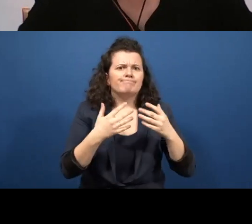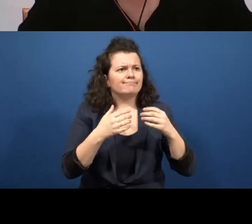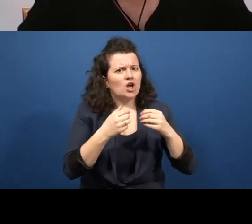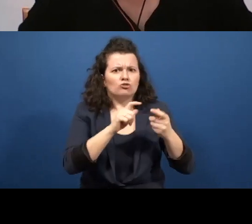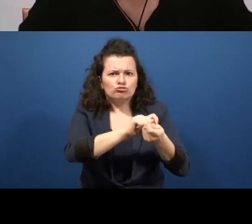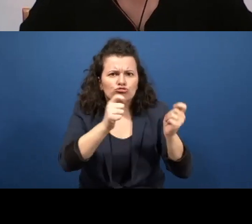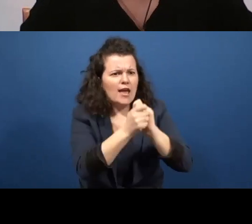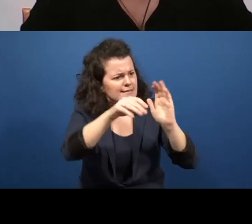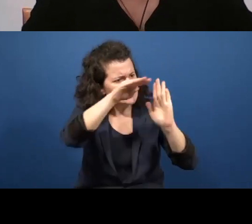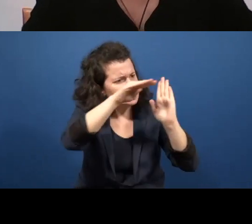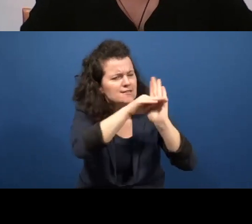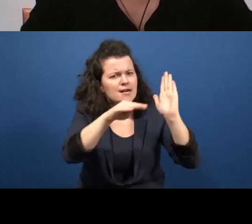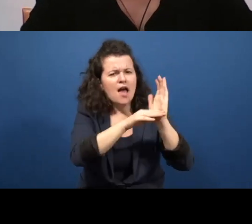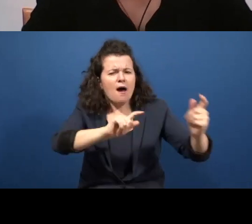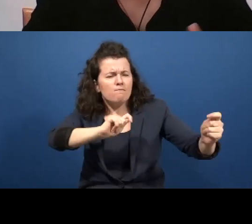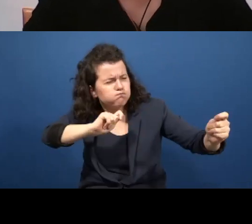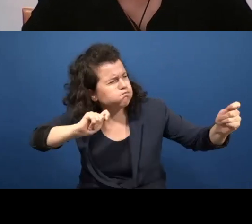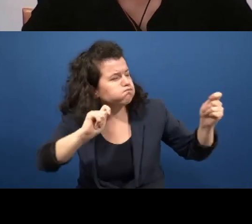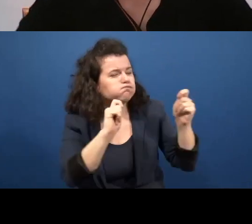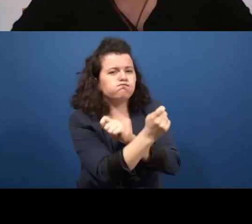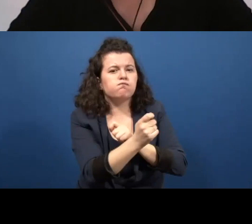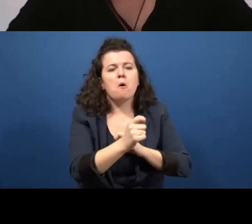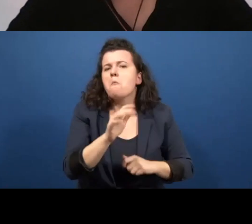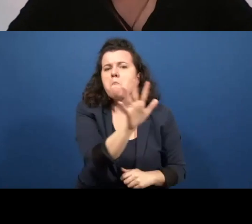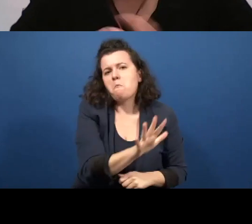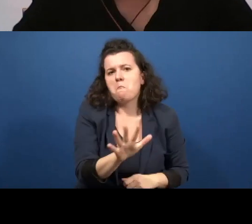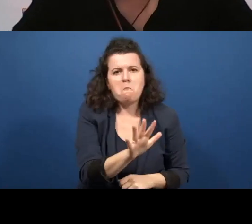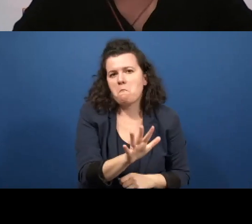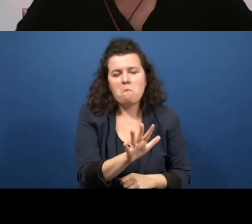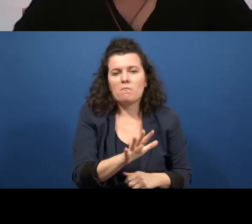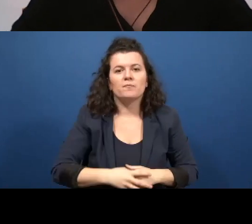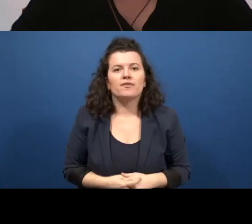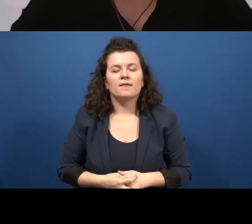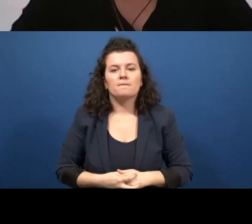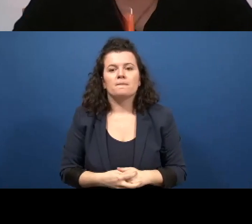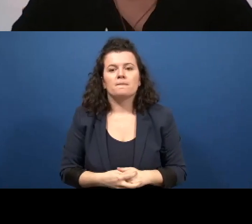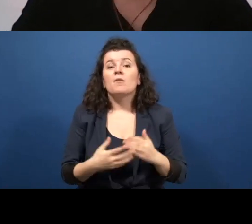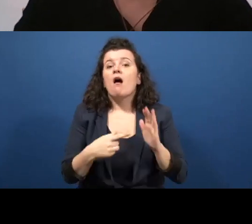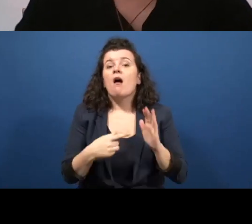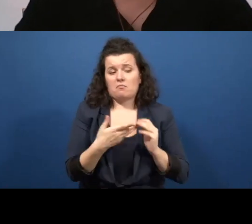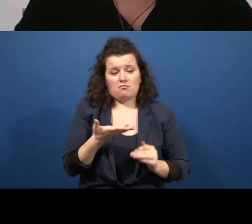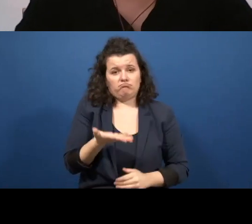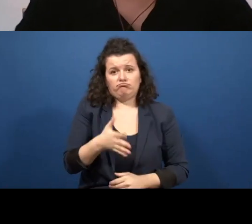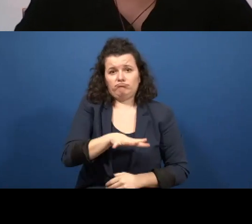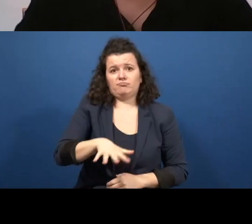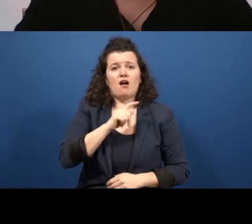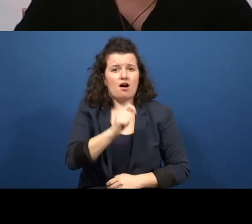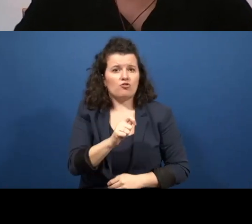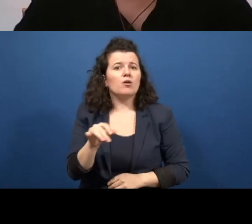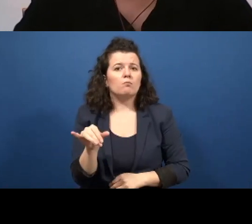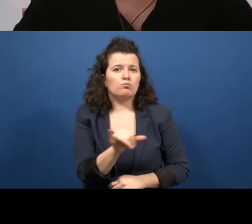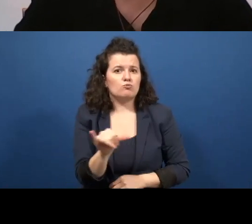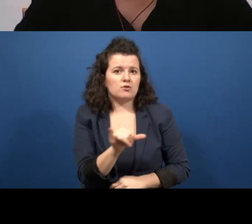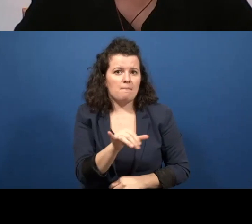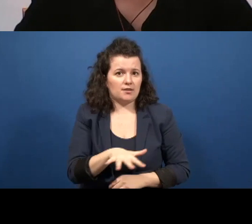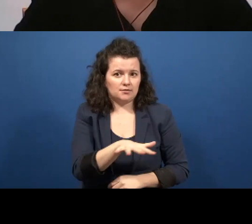no necesariamente se requieren cambios estructurales al plan de estudios ya definido para las capacitaciones en el marco del máster europeo, por ejemplo,